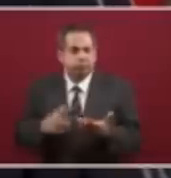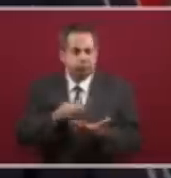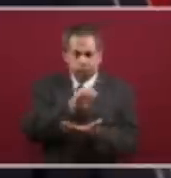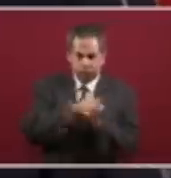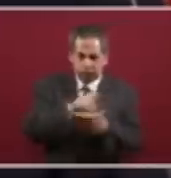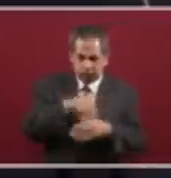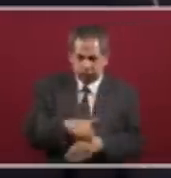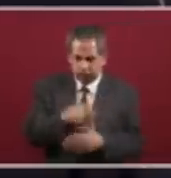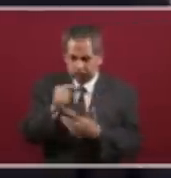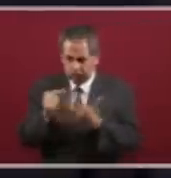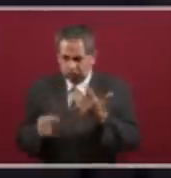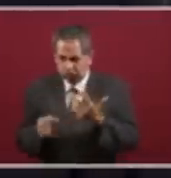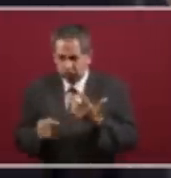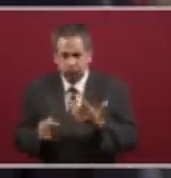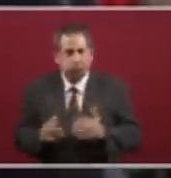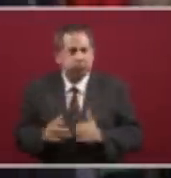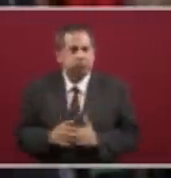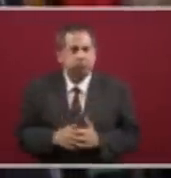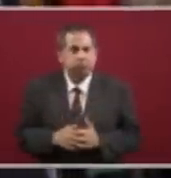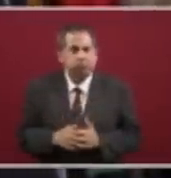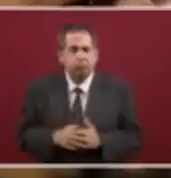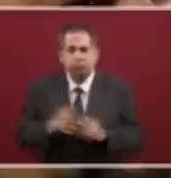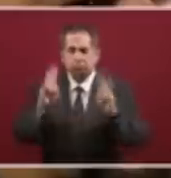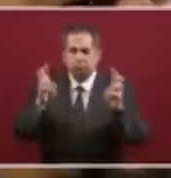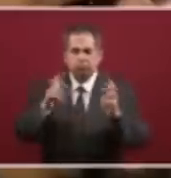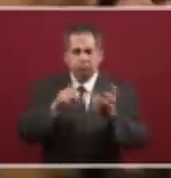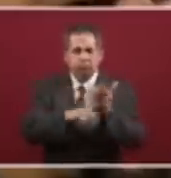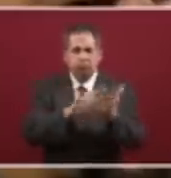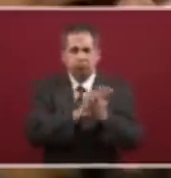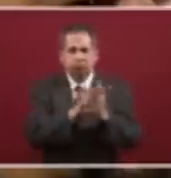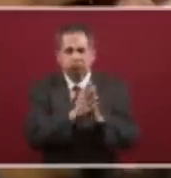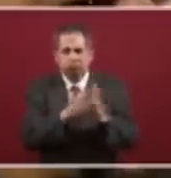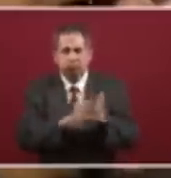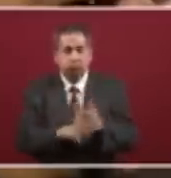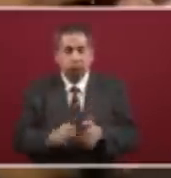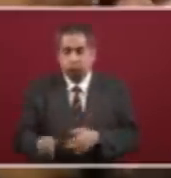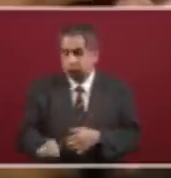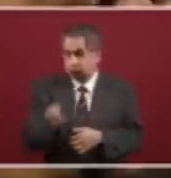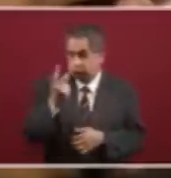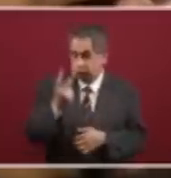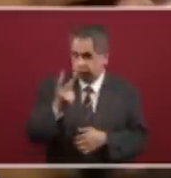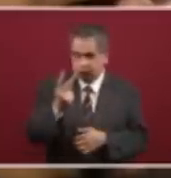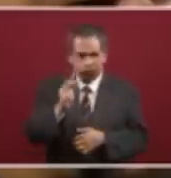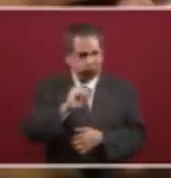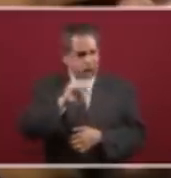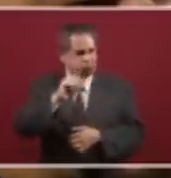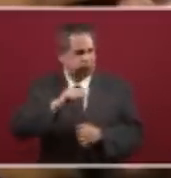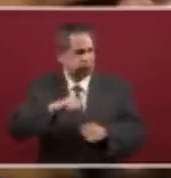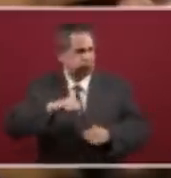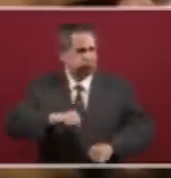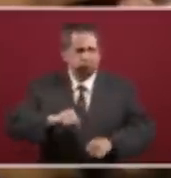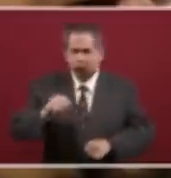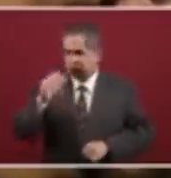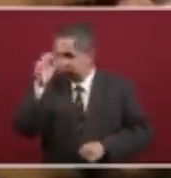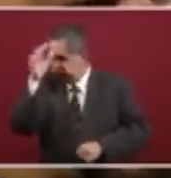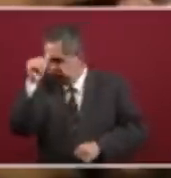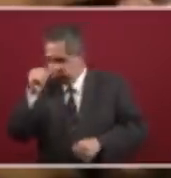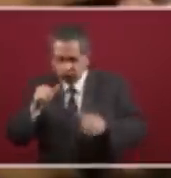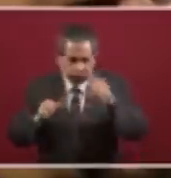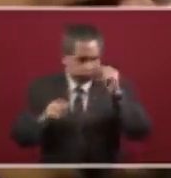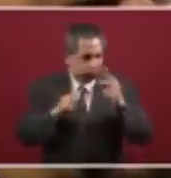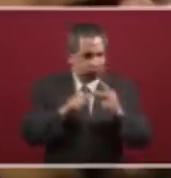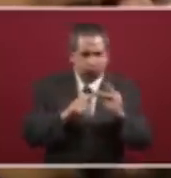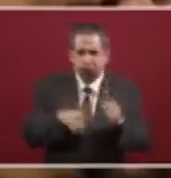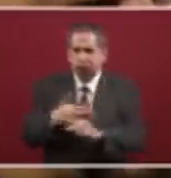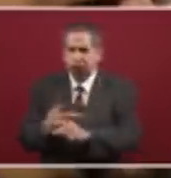certidumbre jurídica y todo lo que usted quiera llamar colusión cuando los poderosos se ponen de acuerdo en contra un